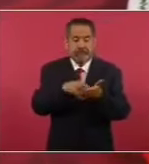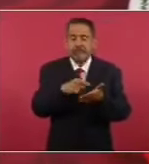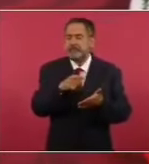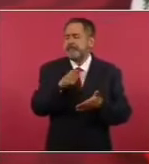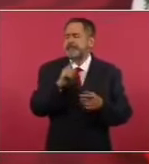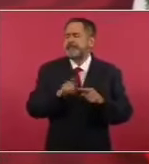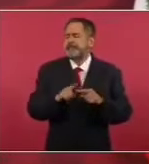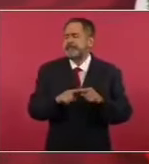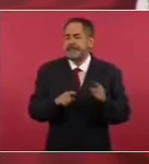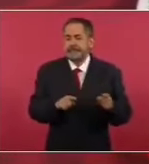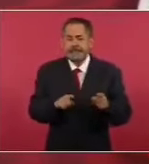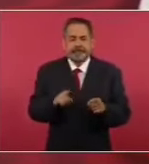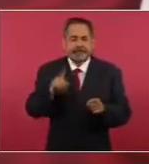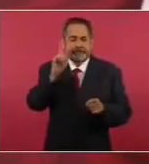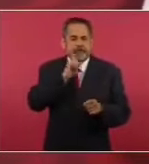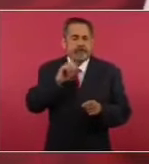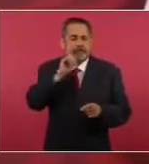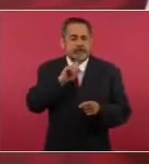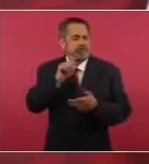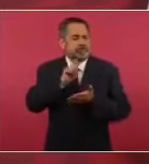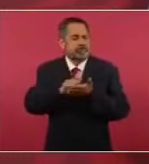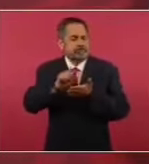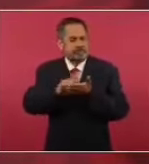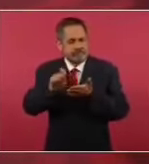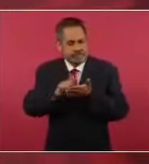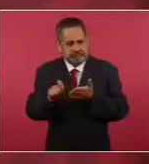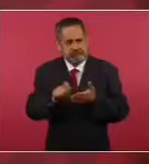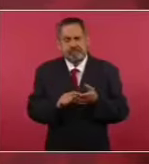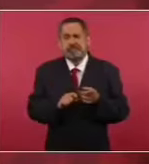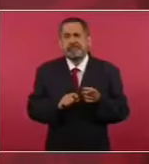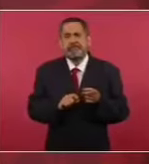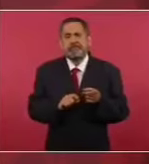de una escritora